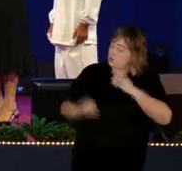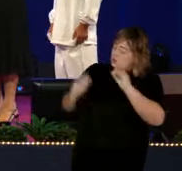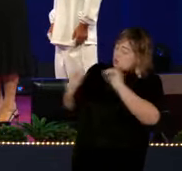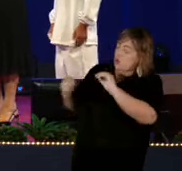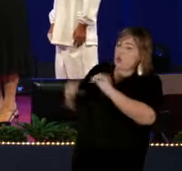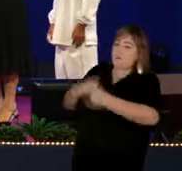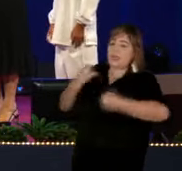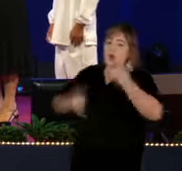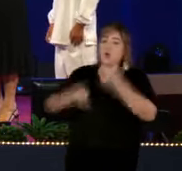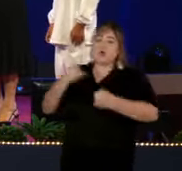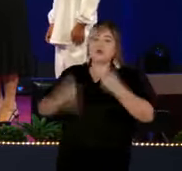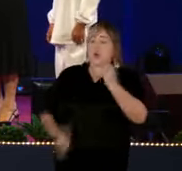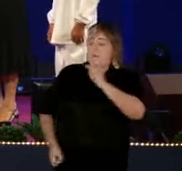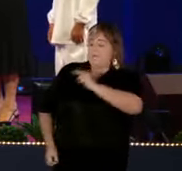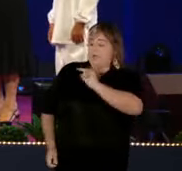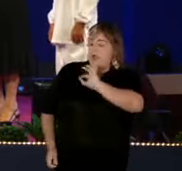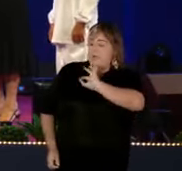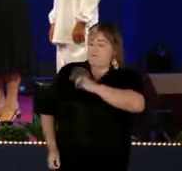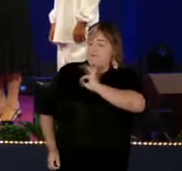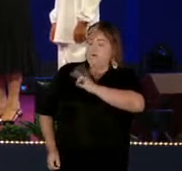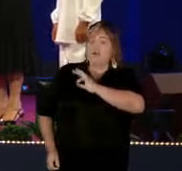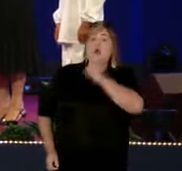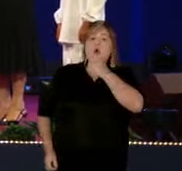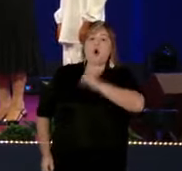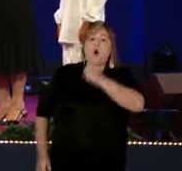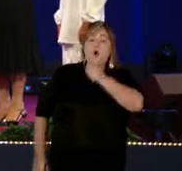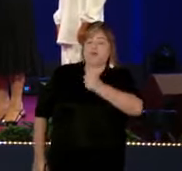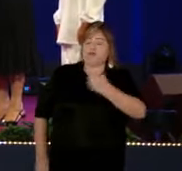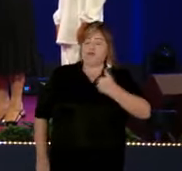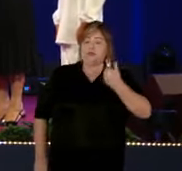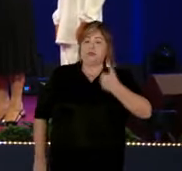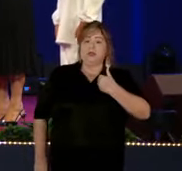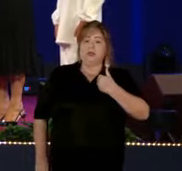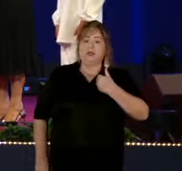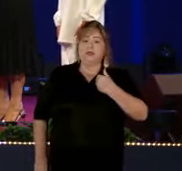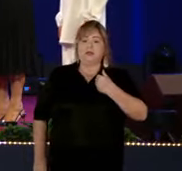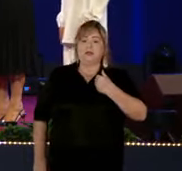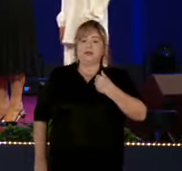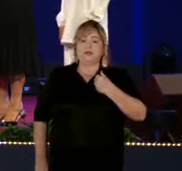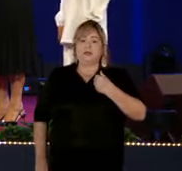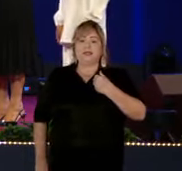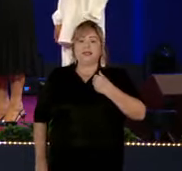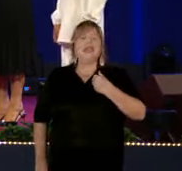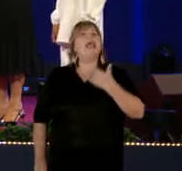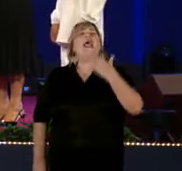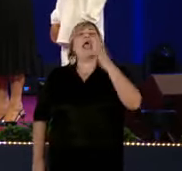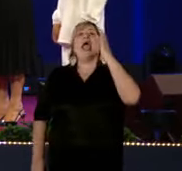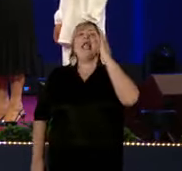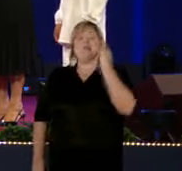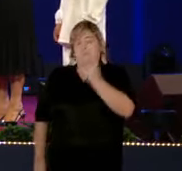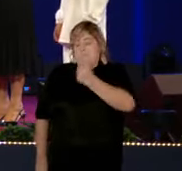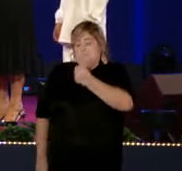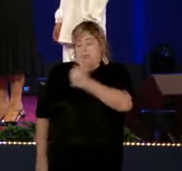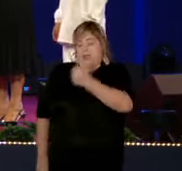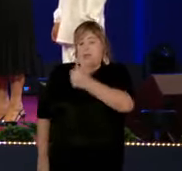de ver esos frutos en él y que a su corta edad él esté, ¿verdad?, teniendo sus propios testimonios.